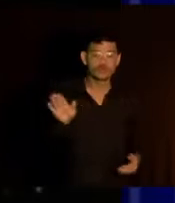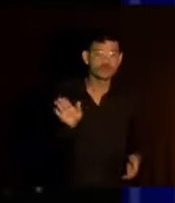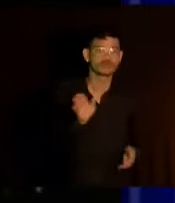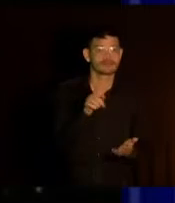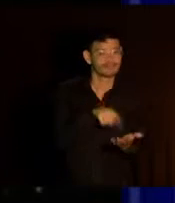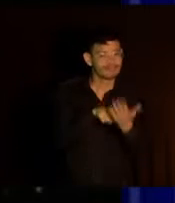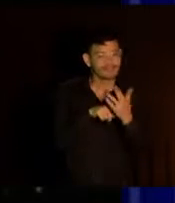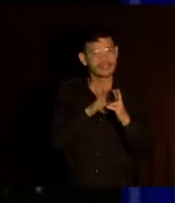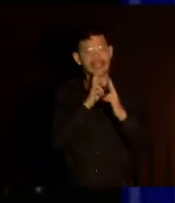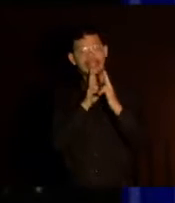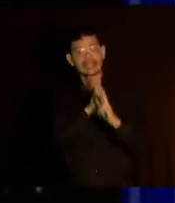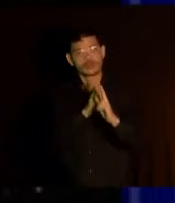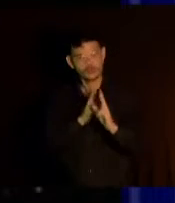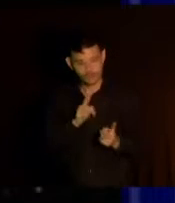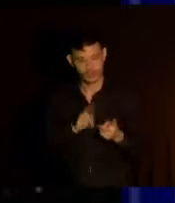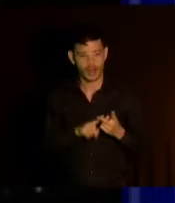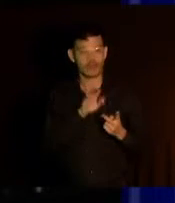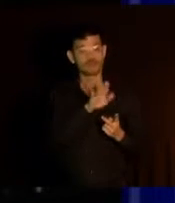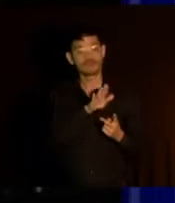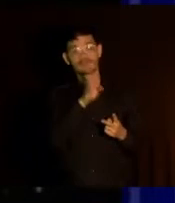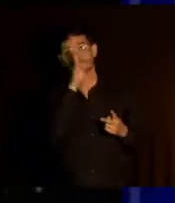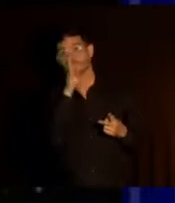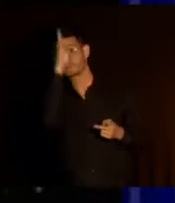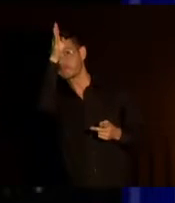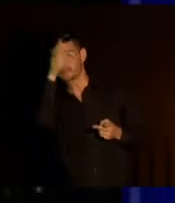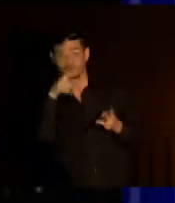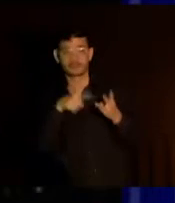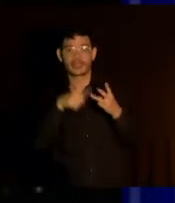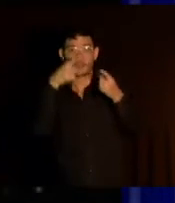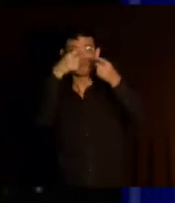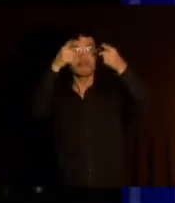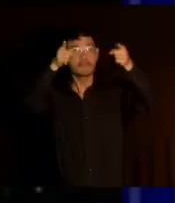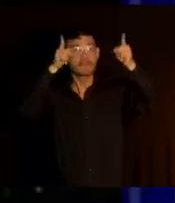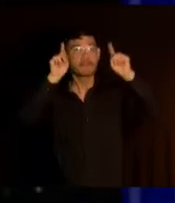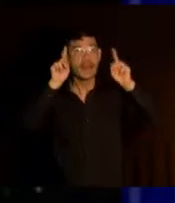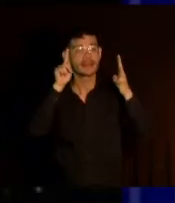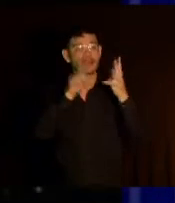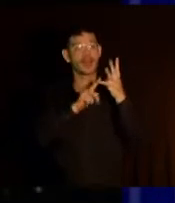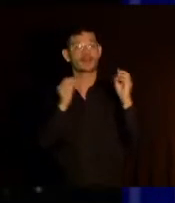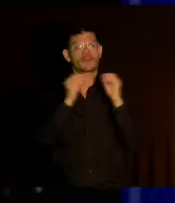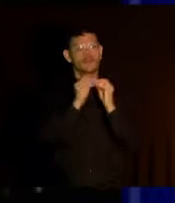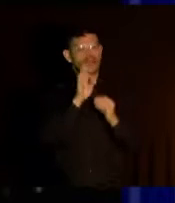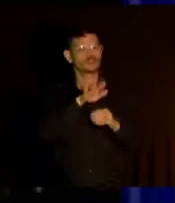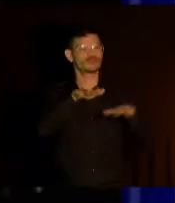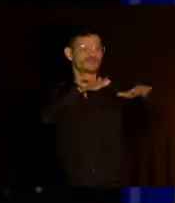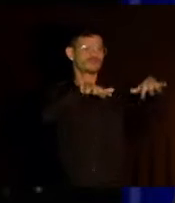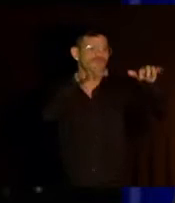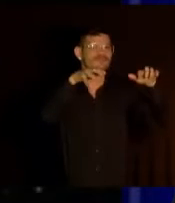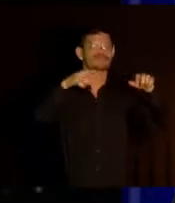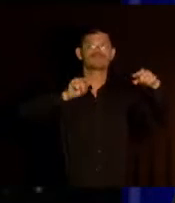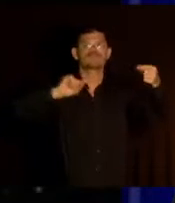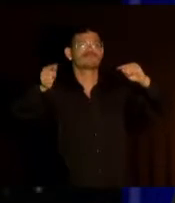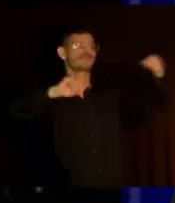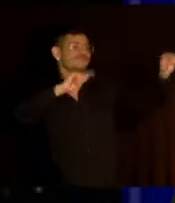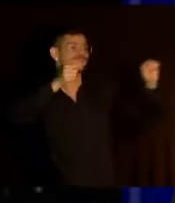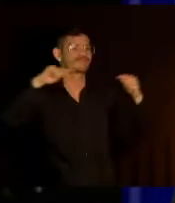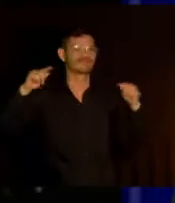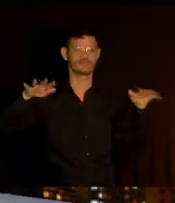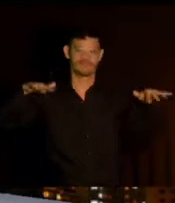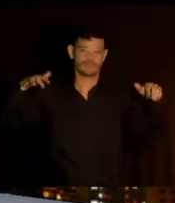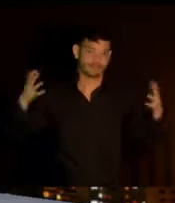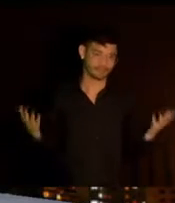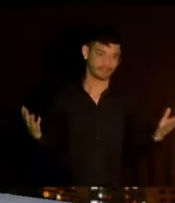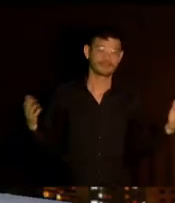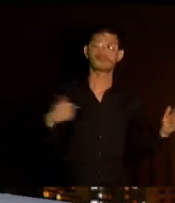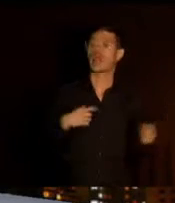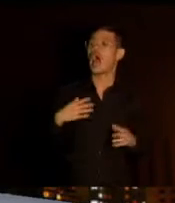que va a dar de logros en los eventos multideportivos y la parte del desarrollo nacional. Y todo dirigido,